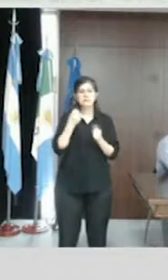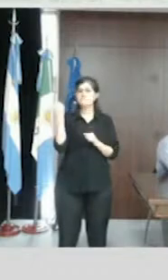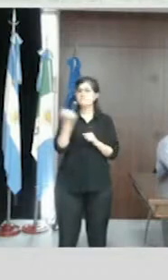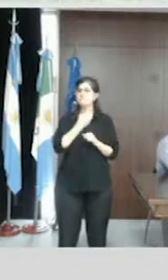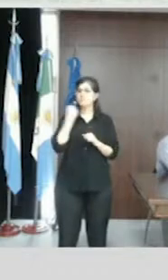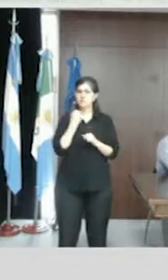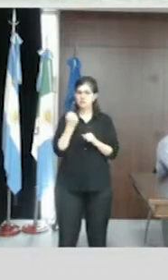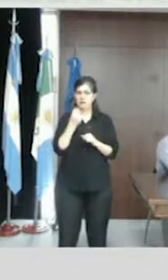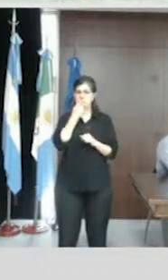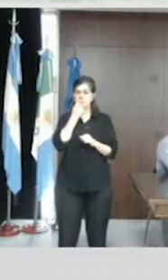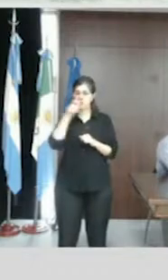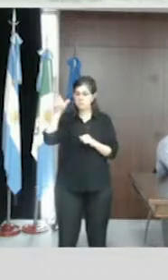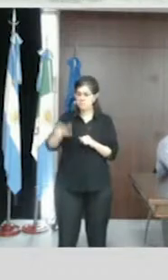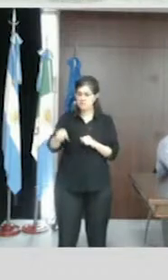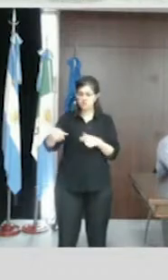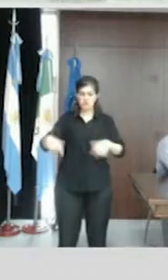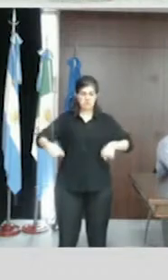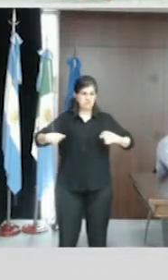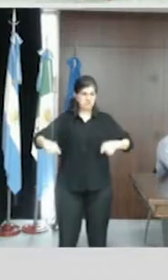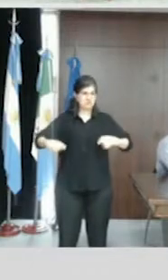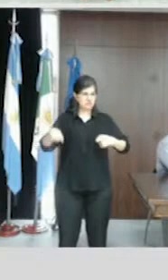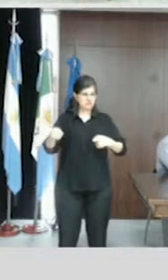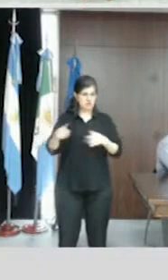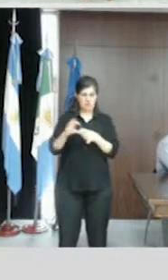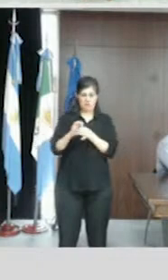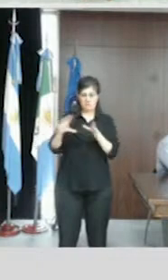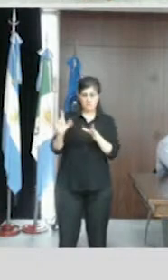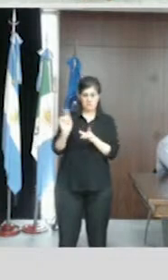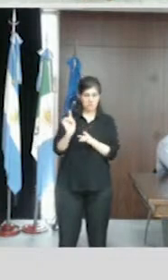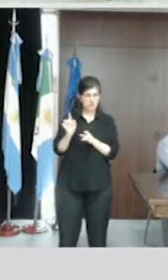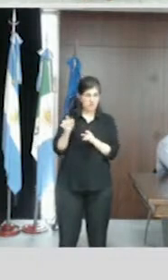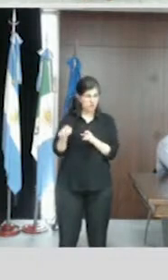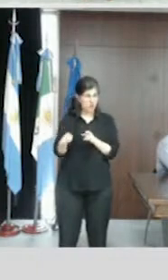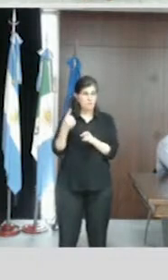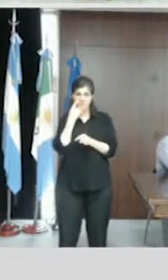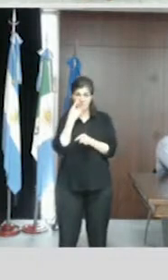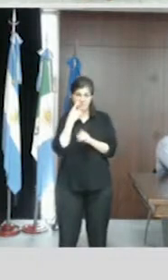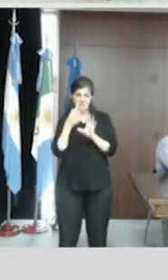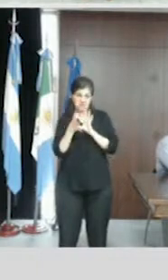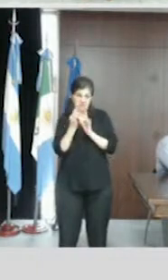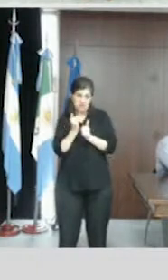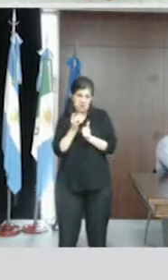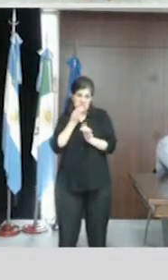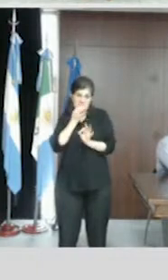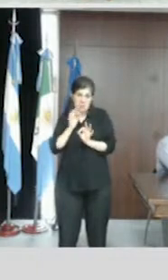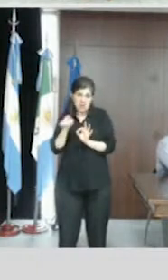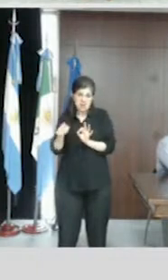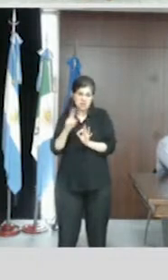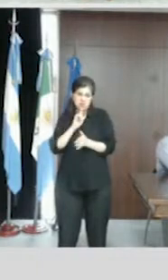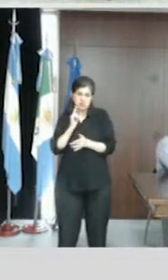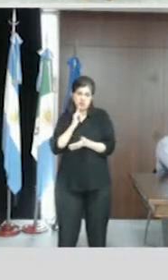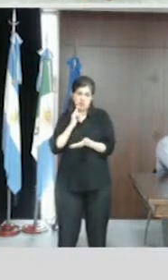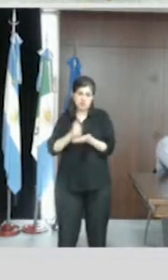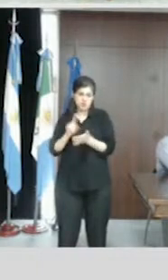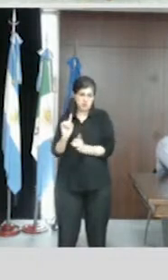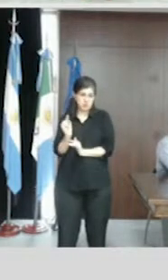en silla de ruedas, que no es independiente para todo, pero que vive como quiere vivir, es decir, que es autónomo, vale la